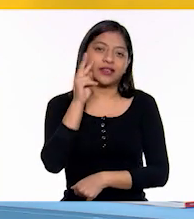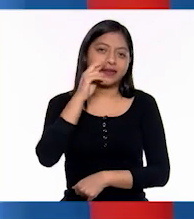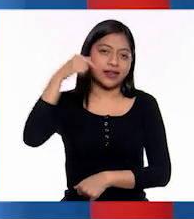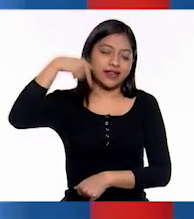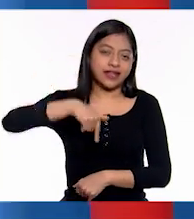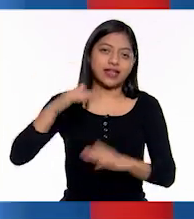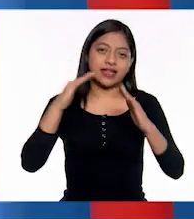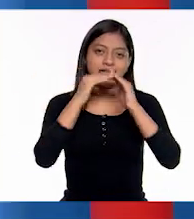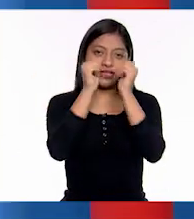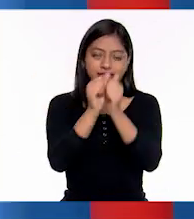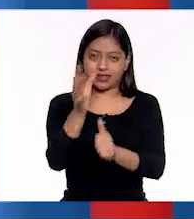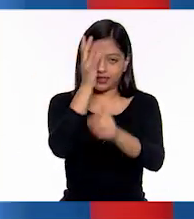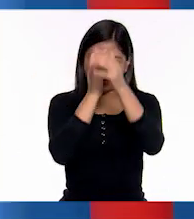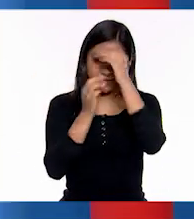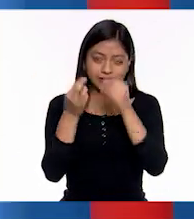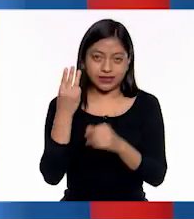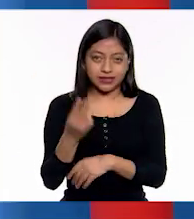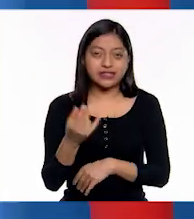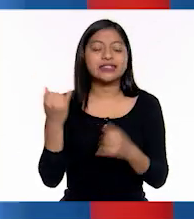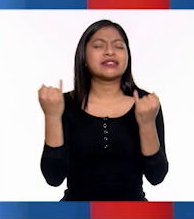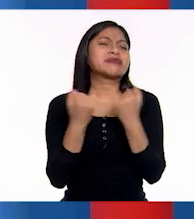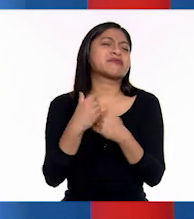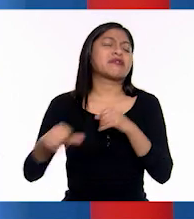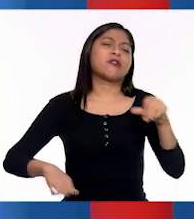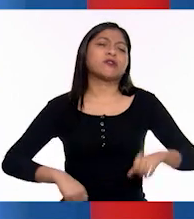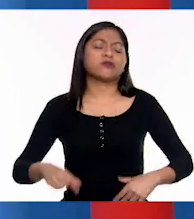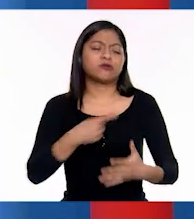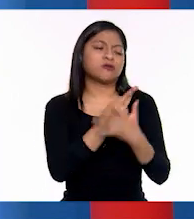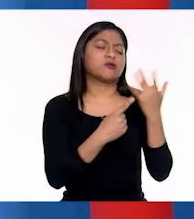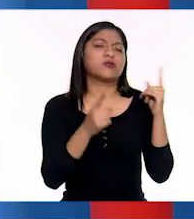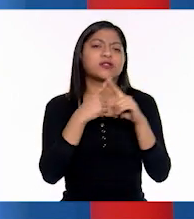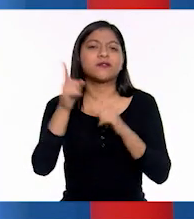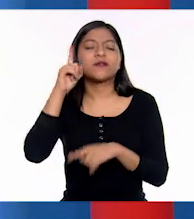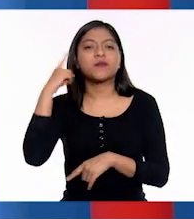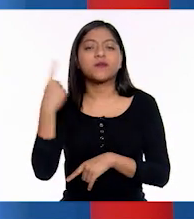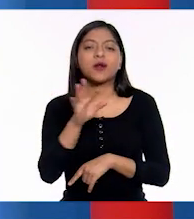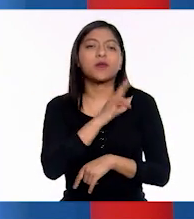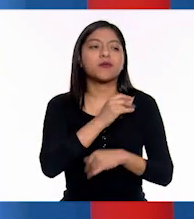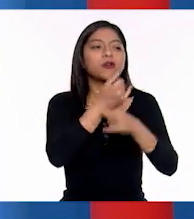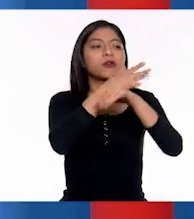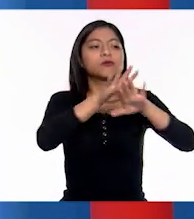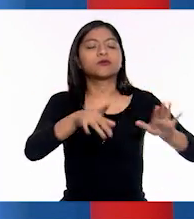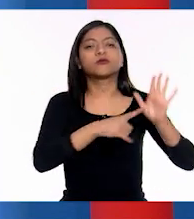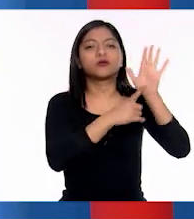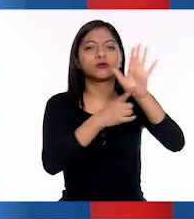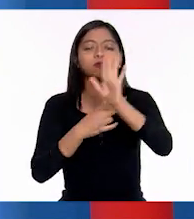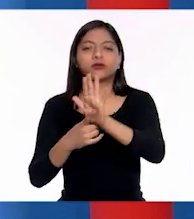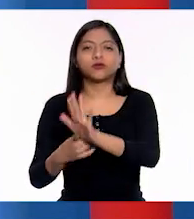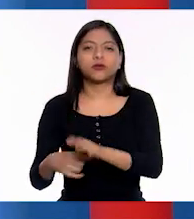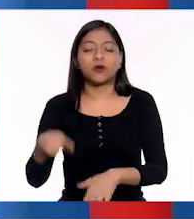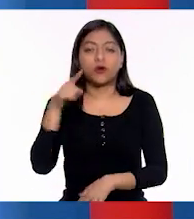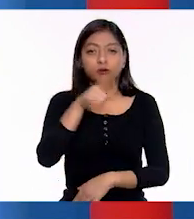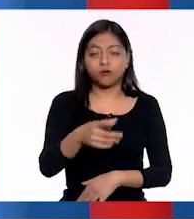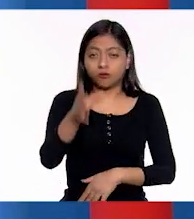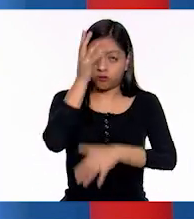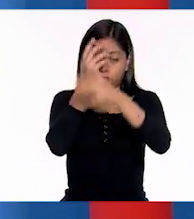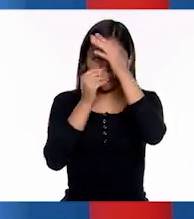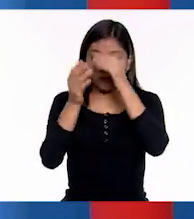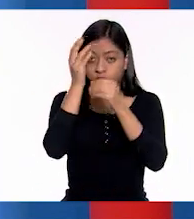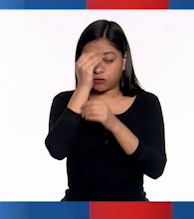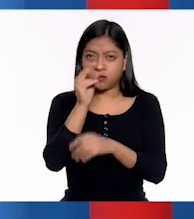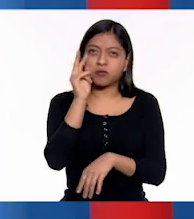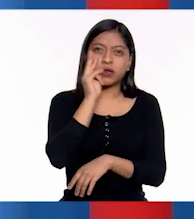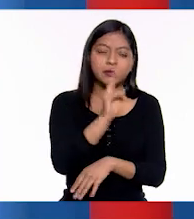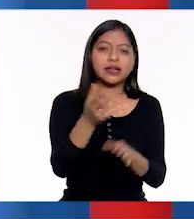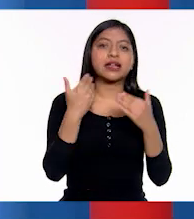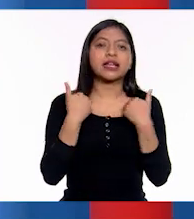¿no? Así es, y muchas otras actividades de comunicación. Cuando integramos nuestros conocimientos en procesos como este, ya no nos parecen